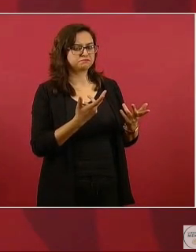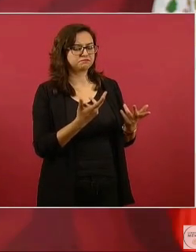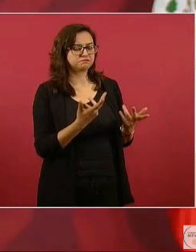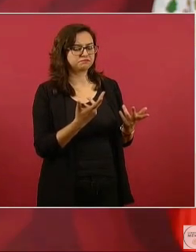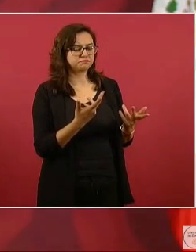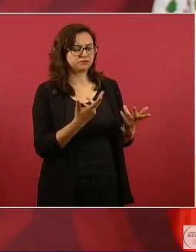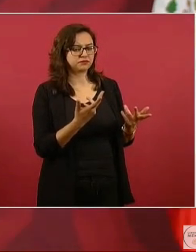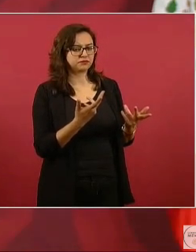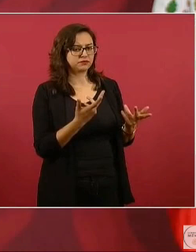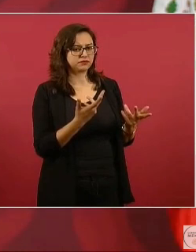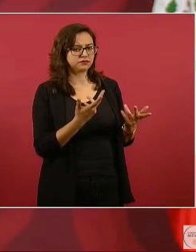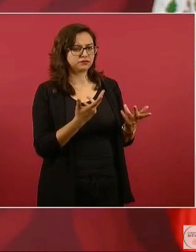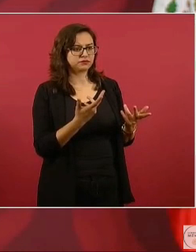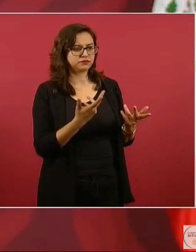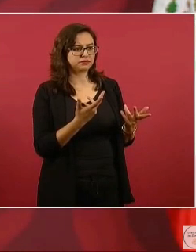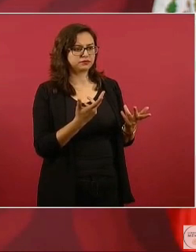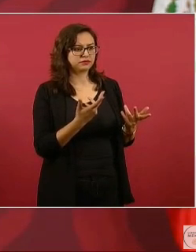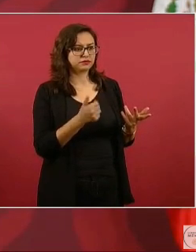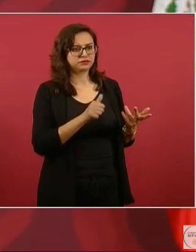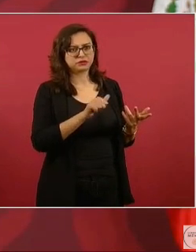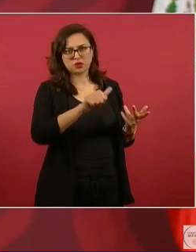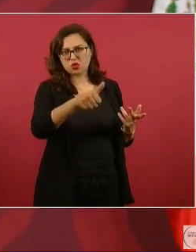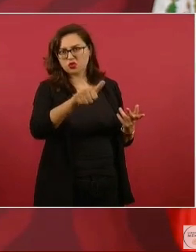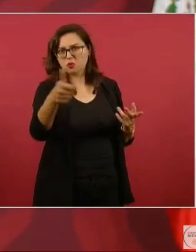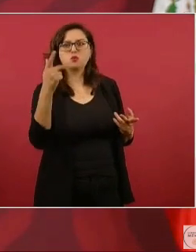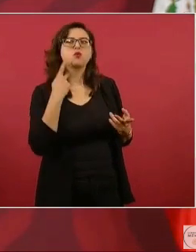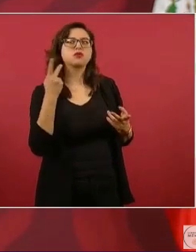que se cuestionan.